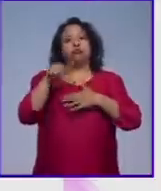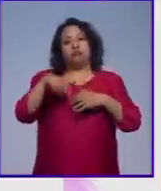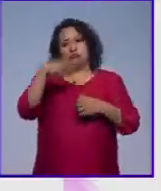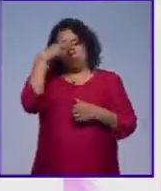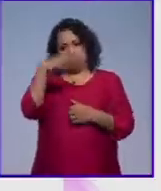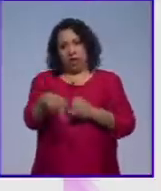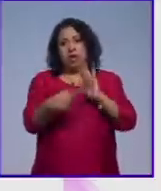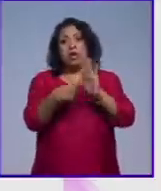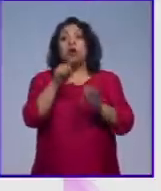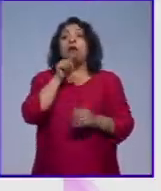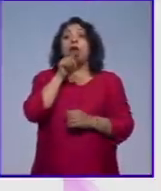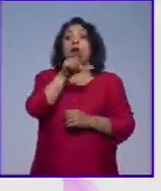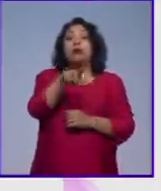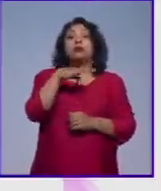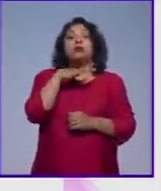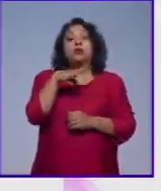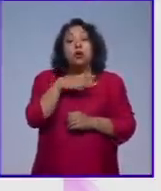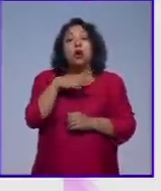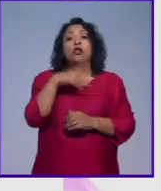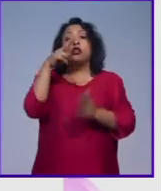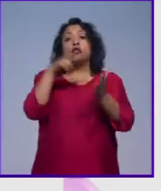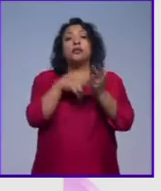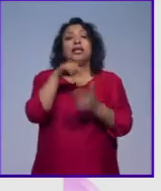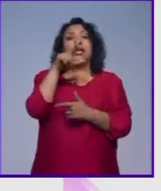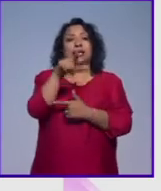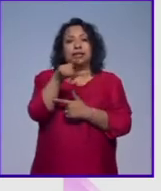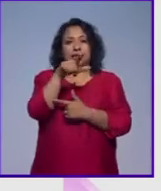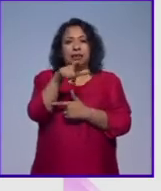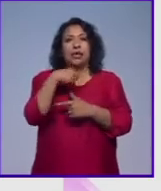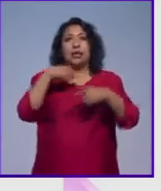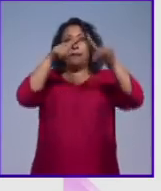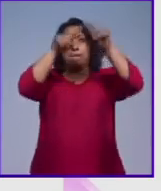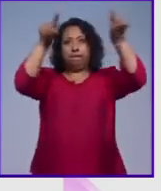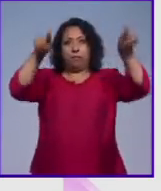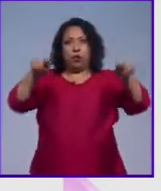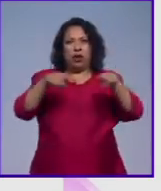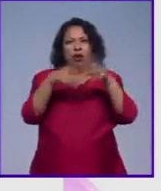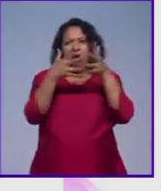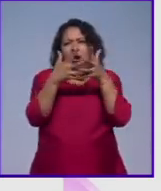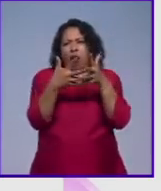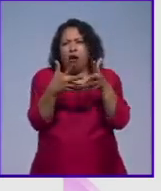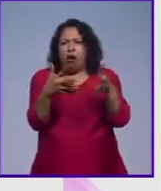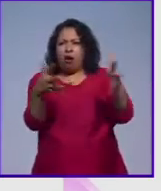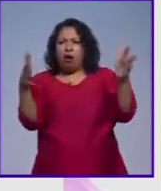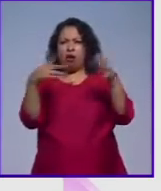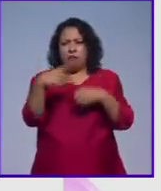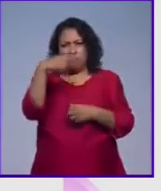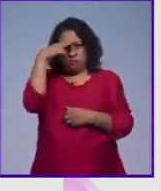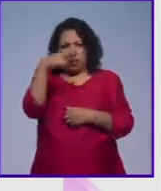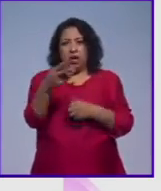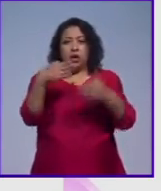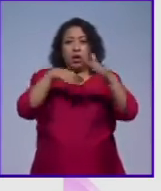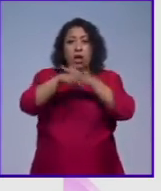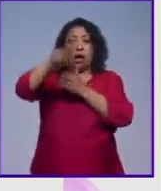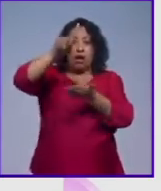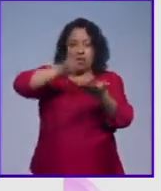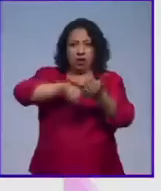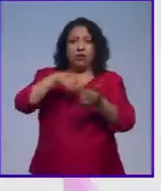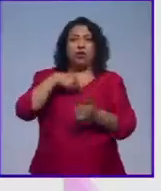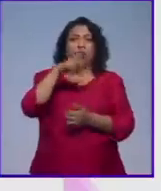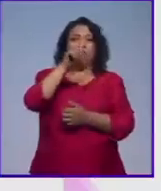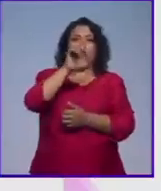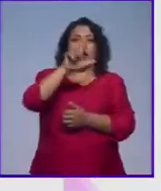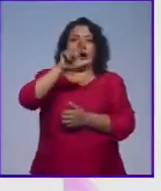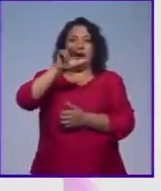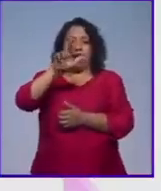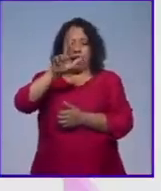país, en Jalisco, con la creación en 2017 de un mural, el más grande creado en nuestro país en un interior. De Lara